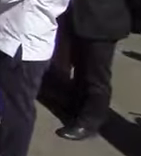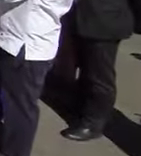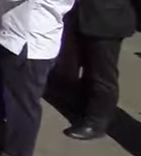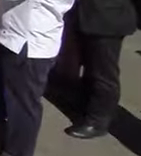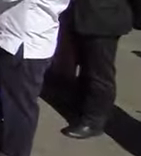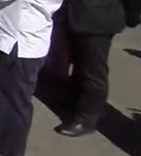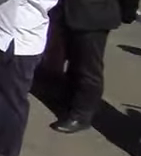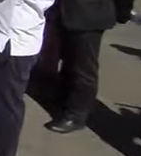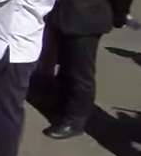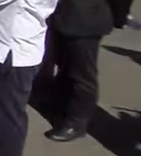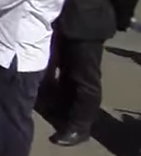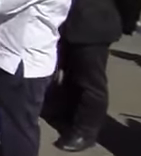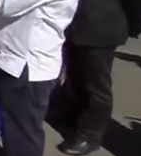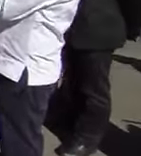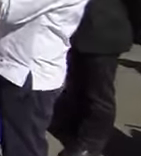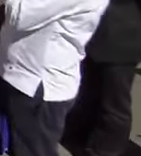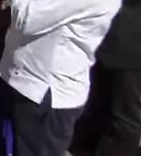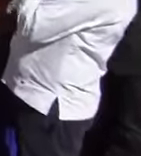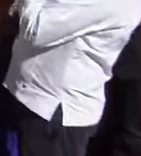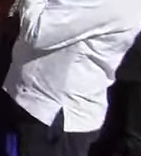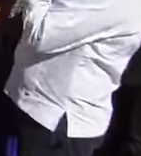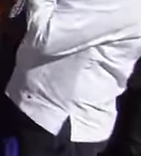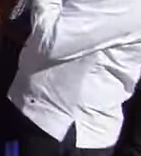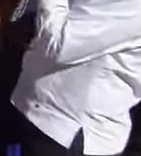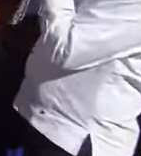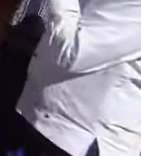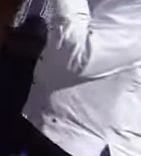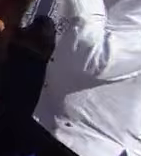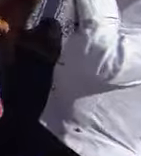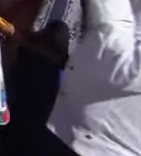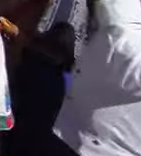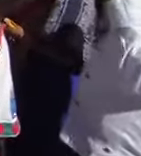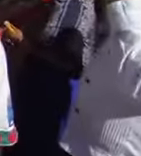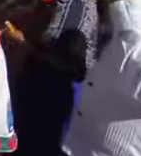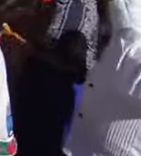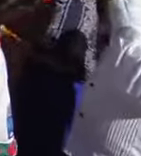próximo vamos a otro lugar. Y el 24 otro.